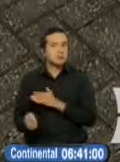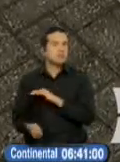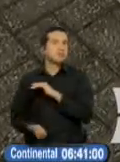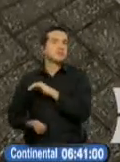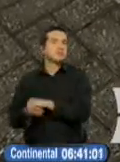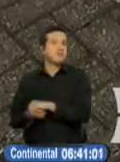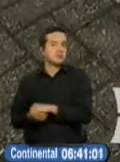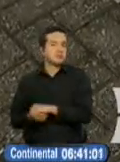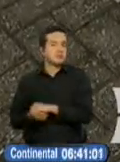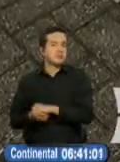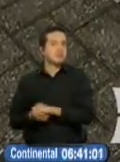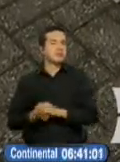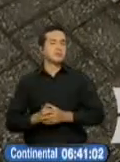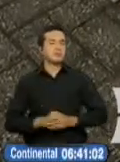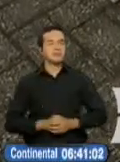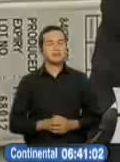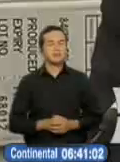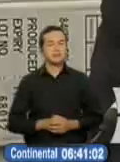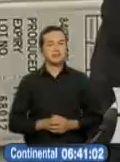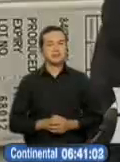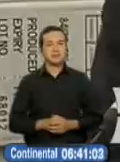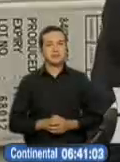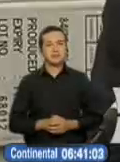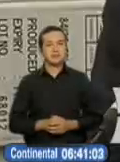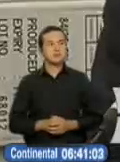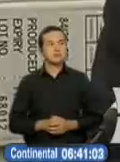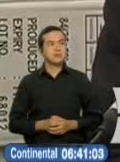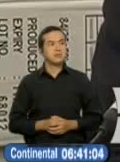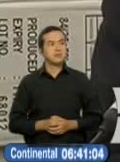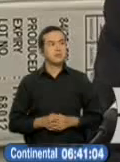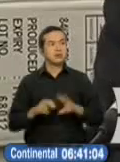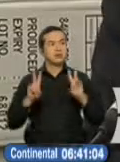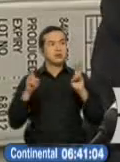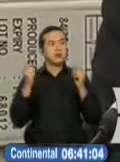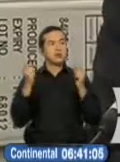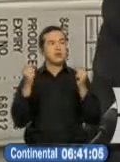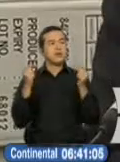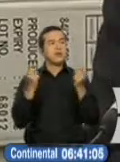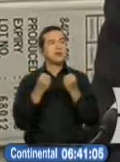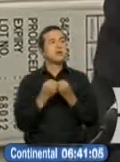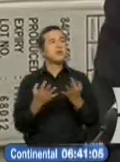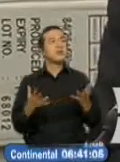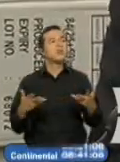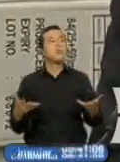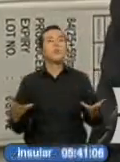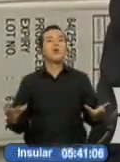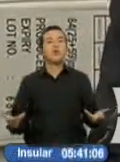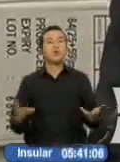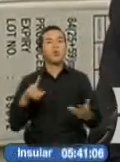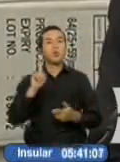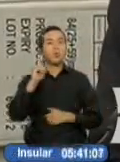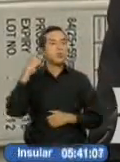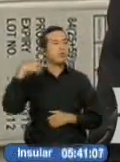los tributos correspondientes. Que si lo ponemos en términos monetarios, está alrededor de